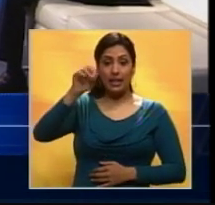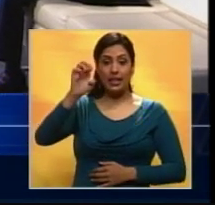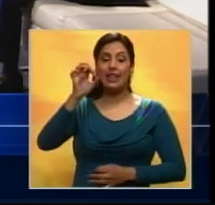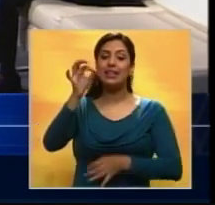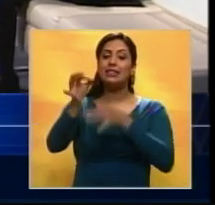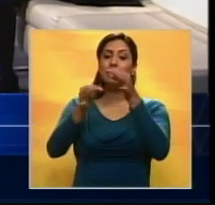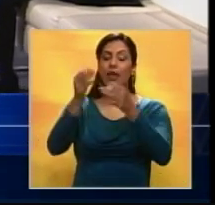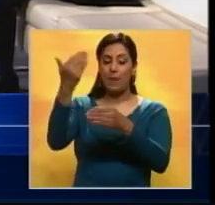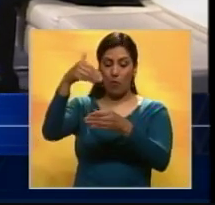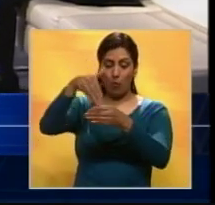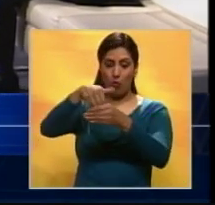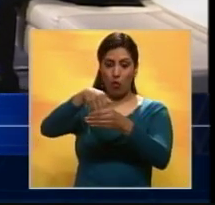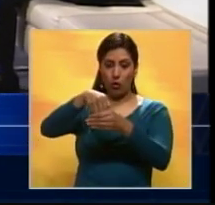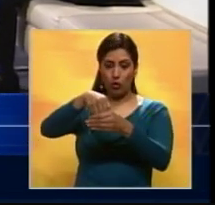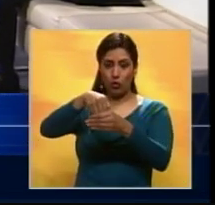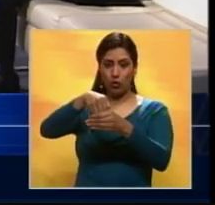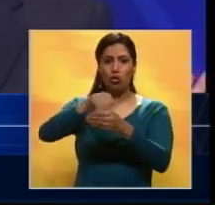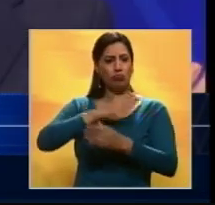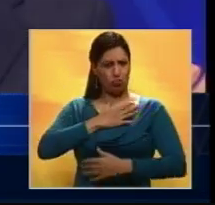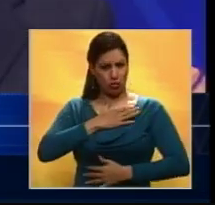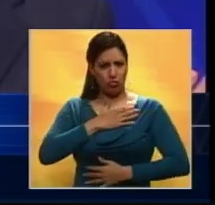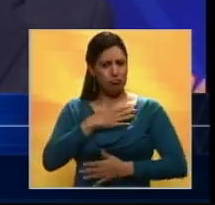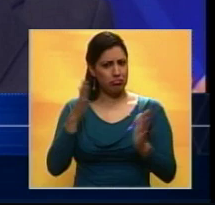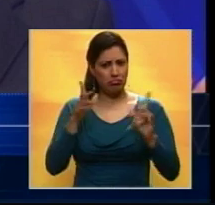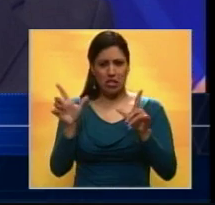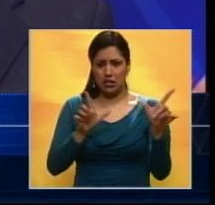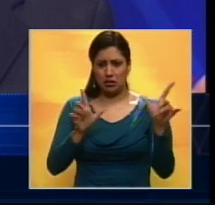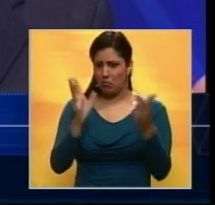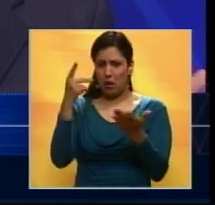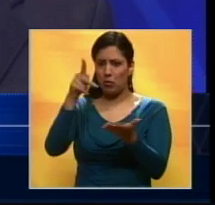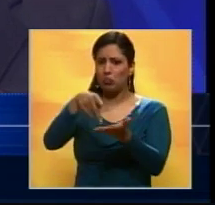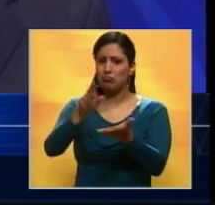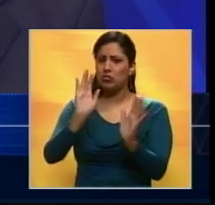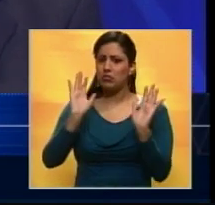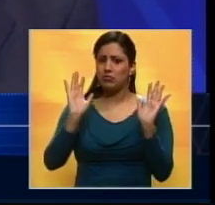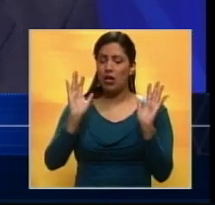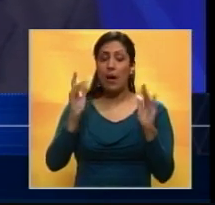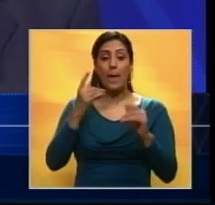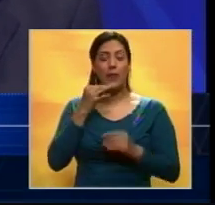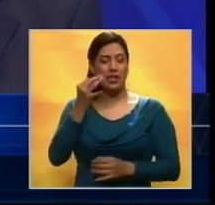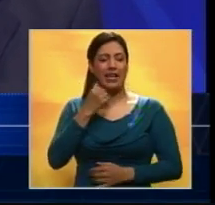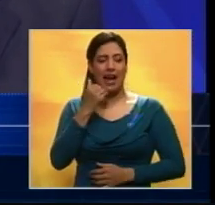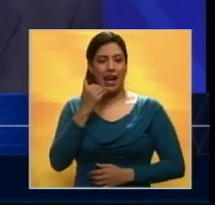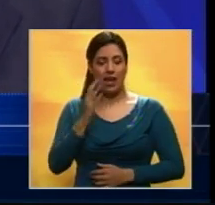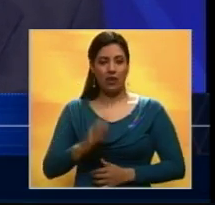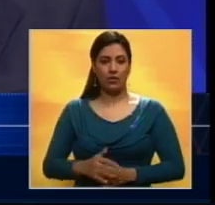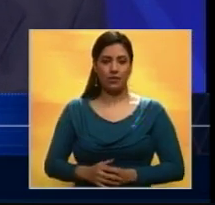diga que hay elecciones, nosotros estamos listos para participar. Y voy a decir algo.